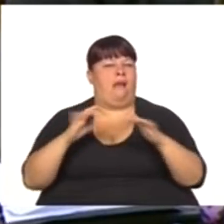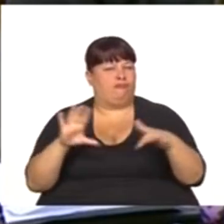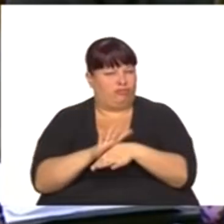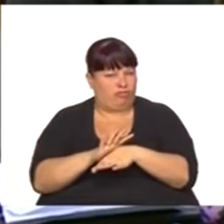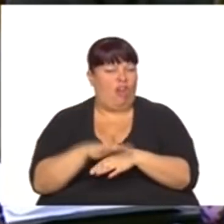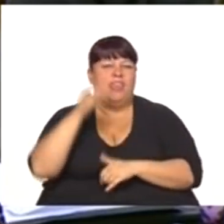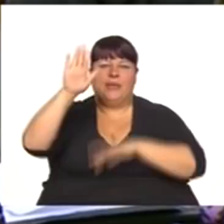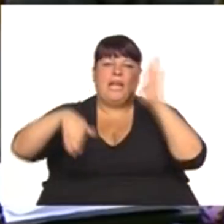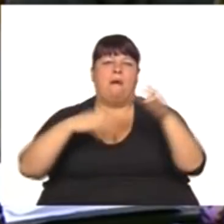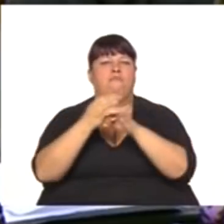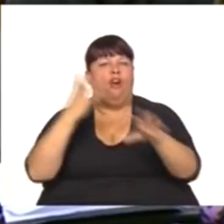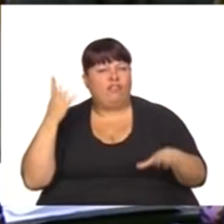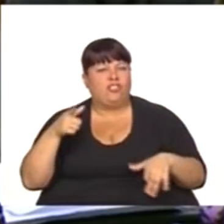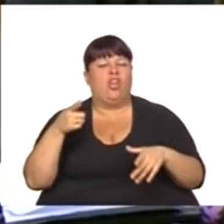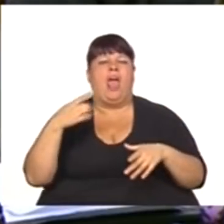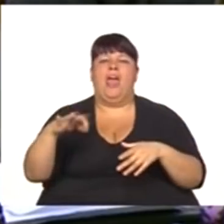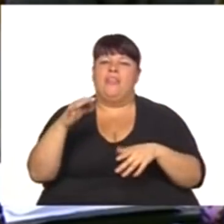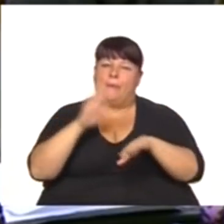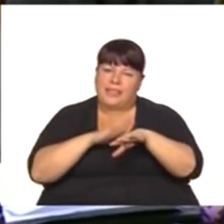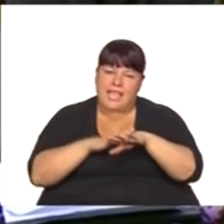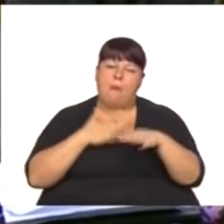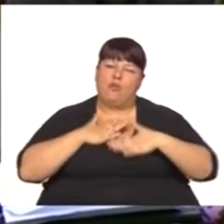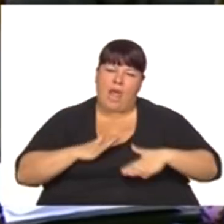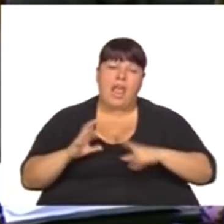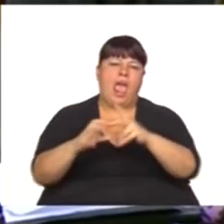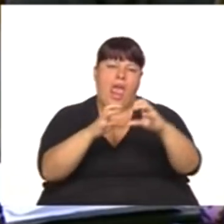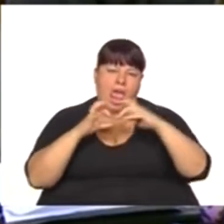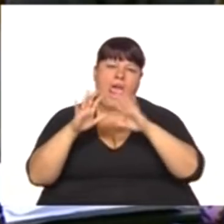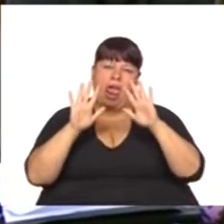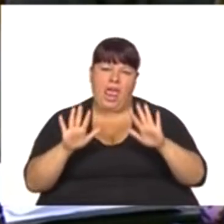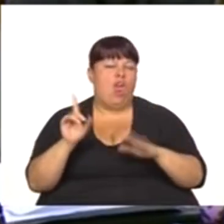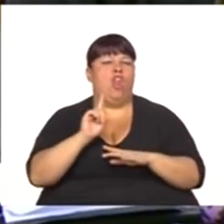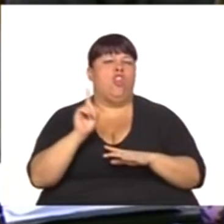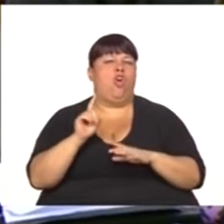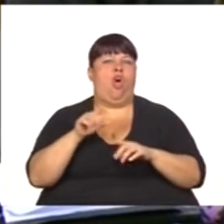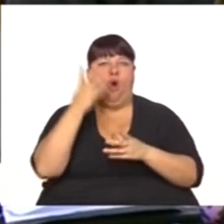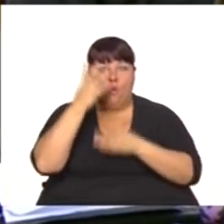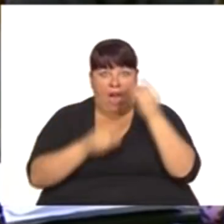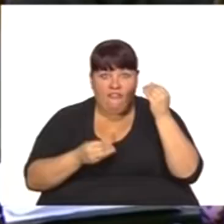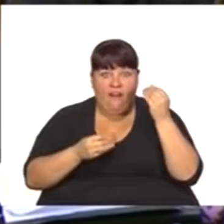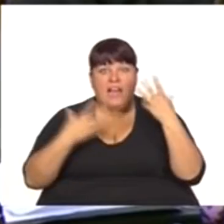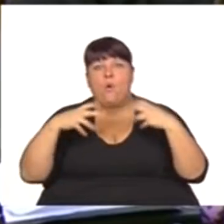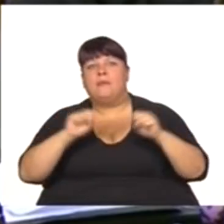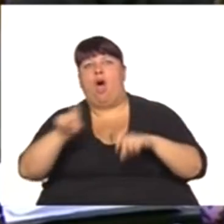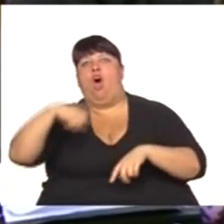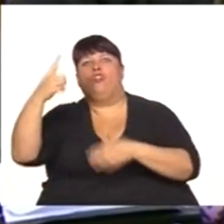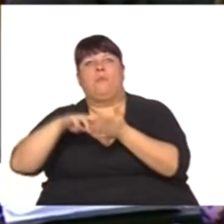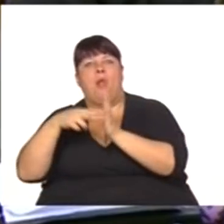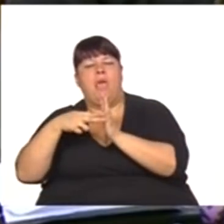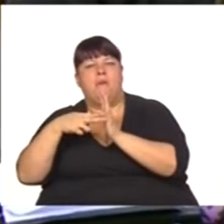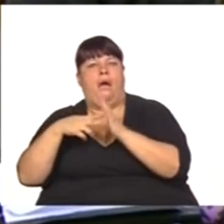que tenemos que convocar expertos, que tenemos que dar el tiempo de tranquilidad y no partir de un error de diagnóstico, problemas en otro